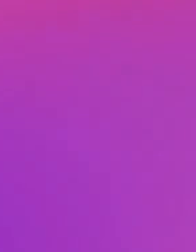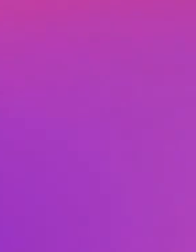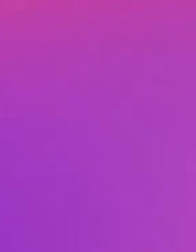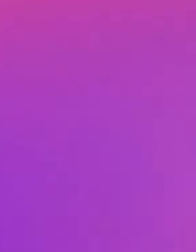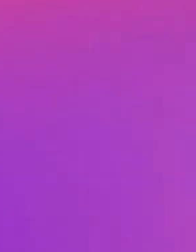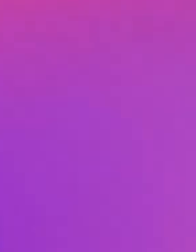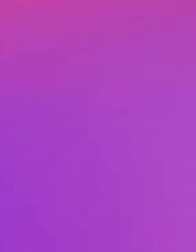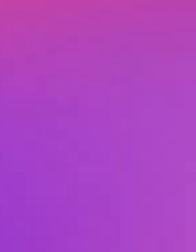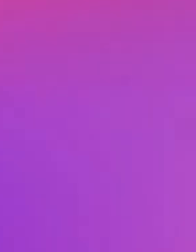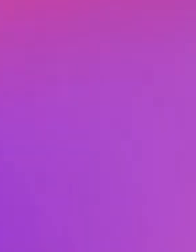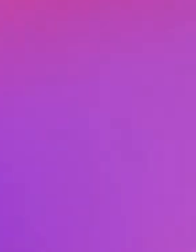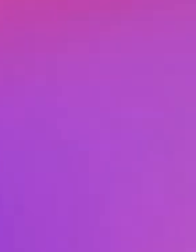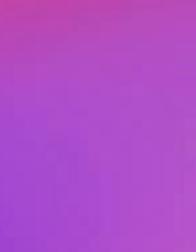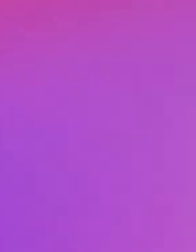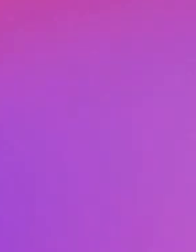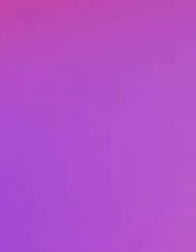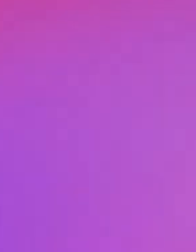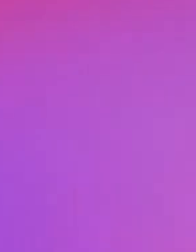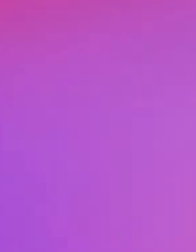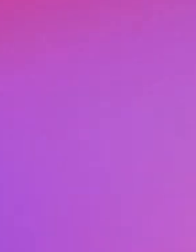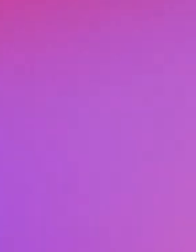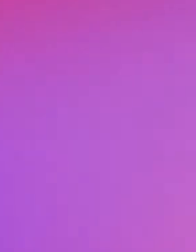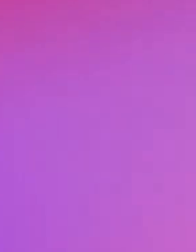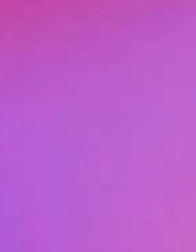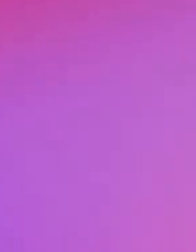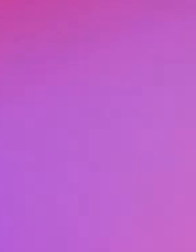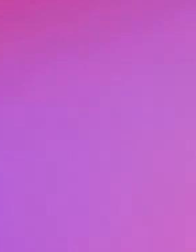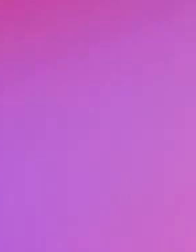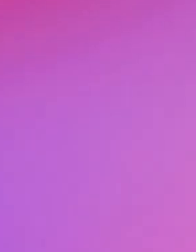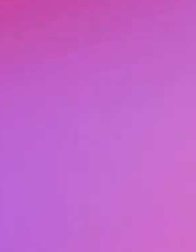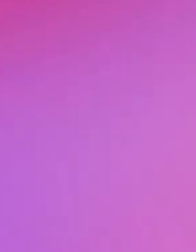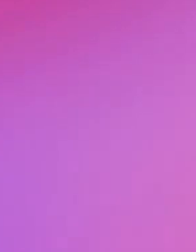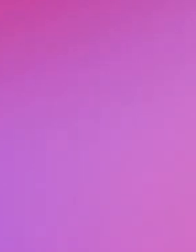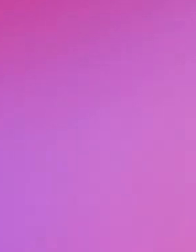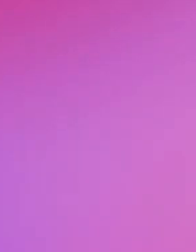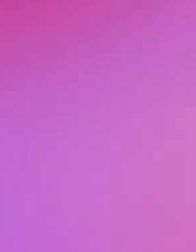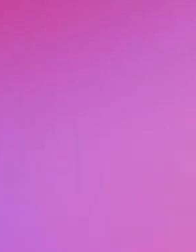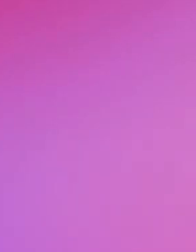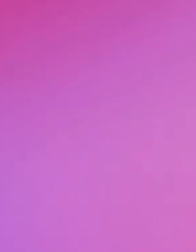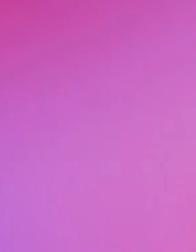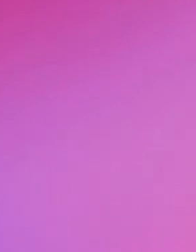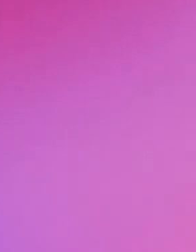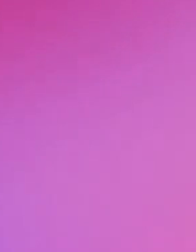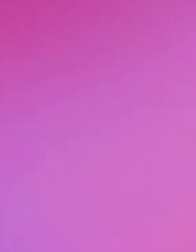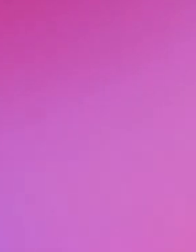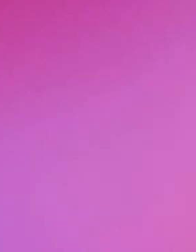conalitec.cep.gov.mx. Y recuerda que también cuentas con el sitio